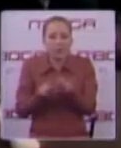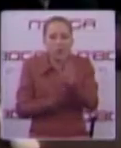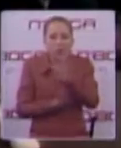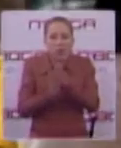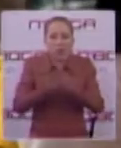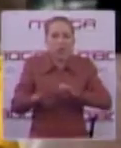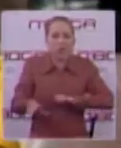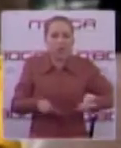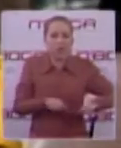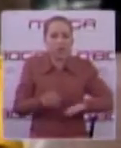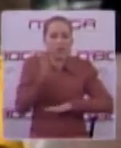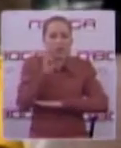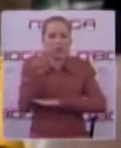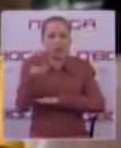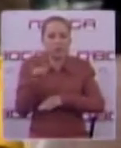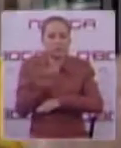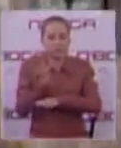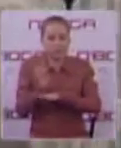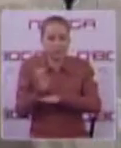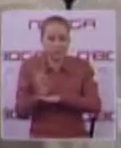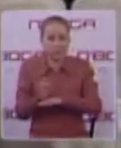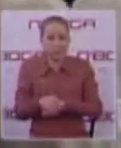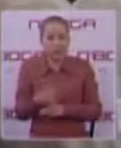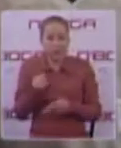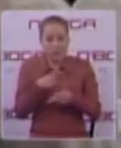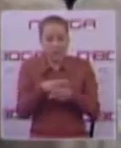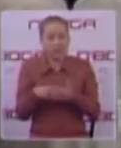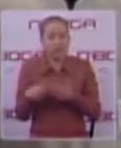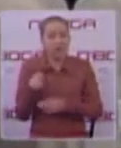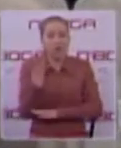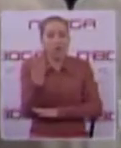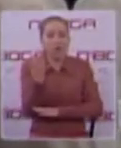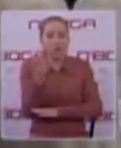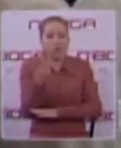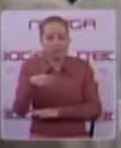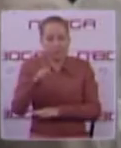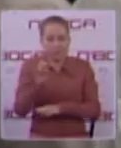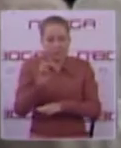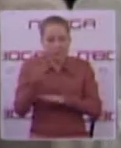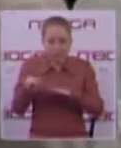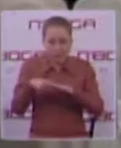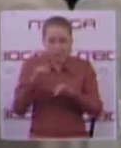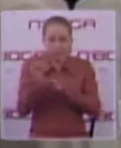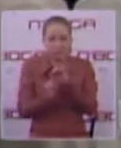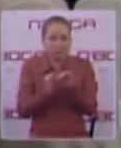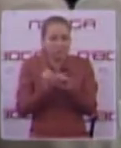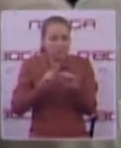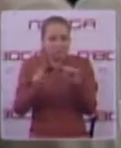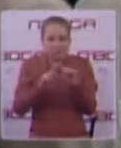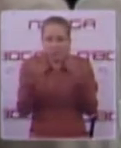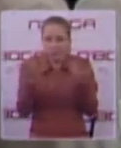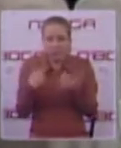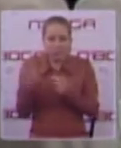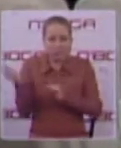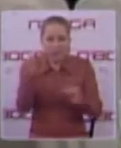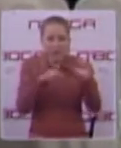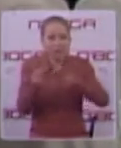de la actividad turística del país. Tenemos 12 expositores nacionales e internacionales entre varias